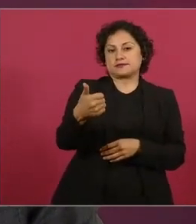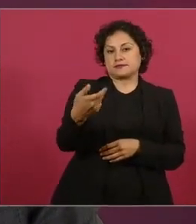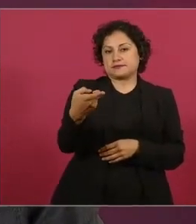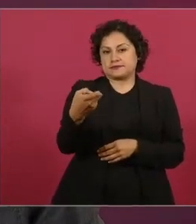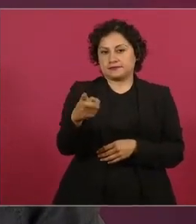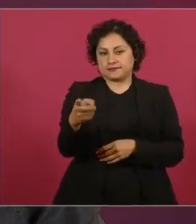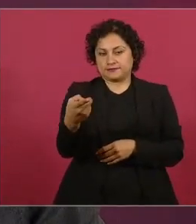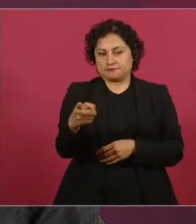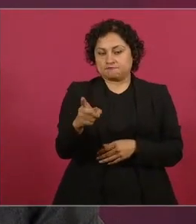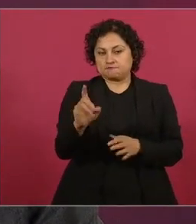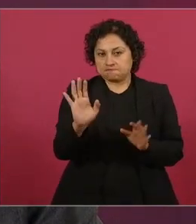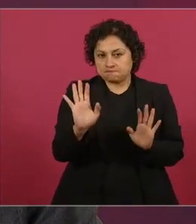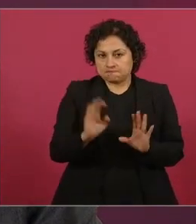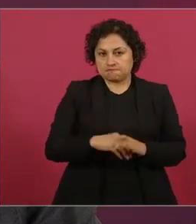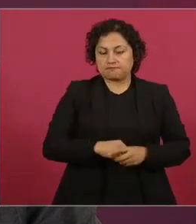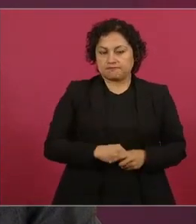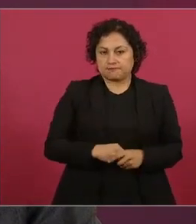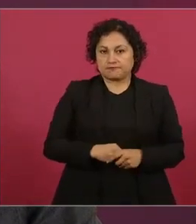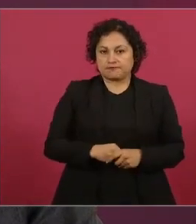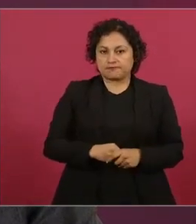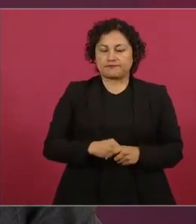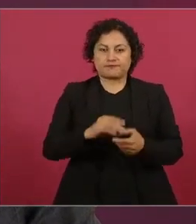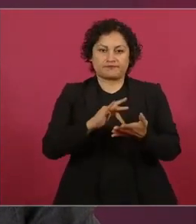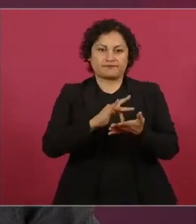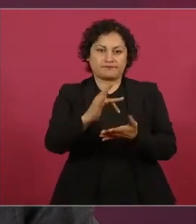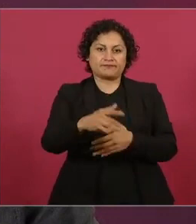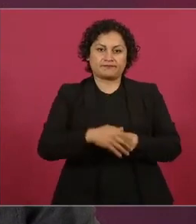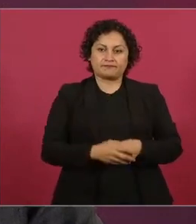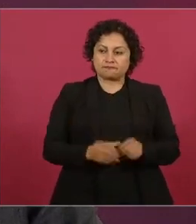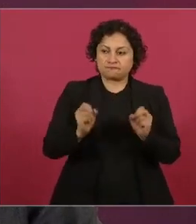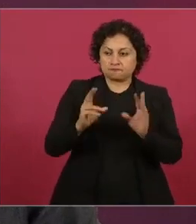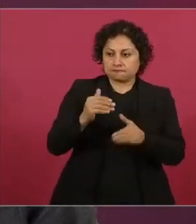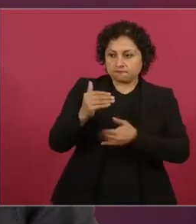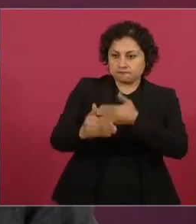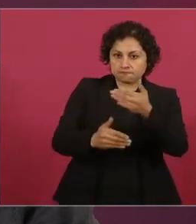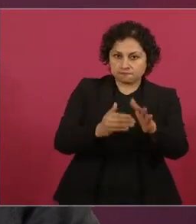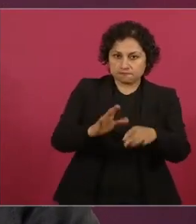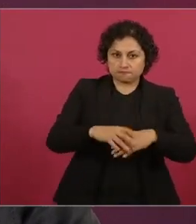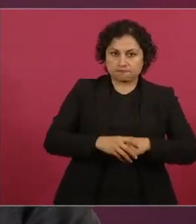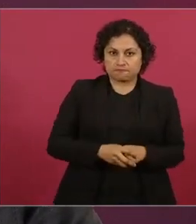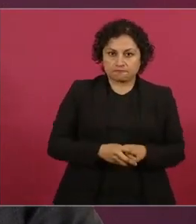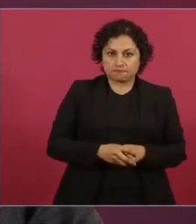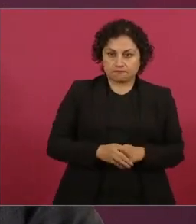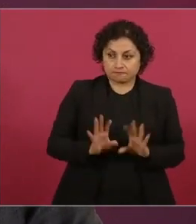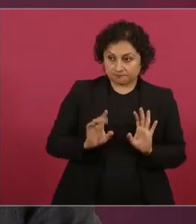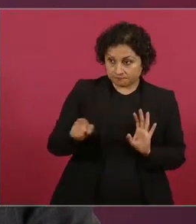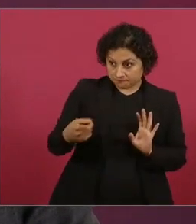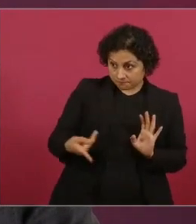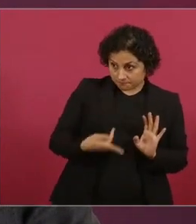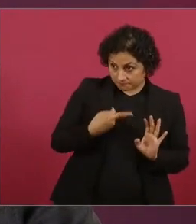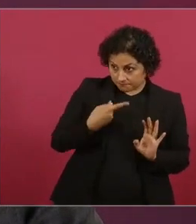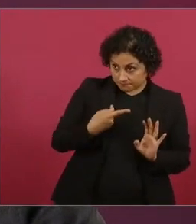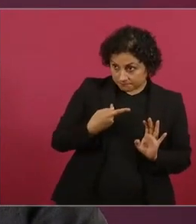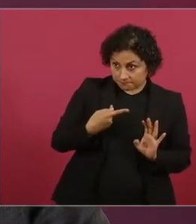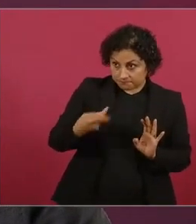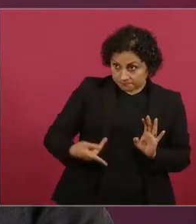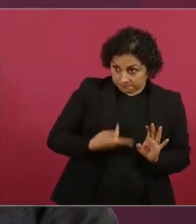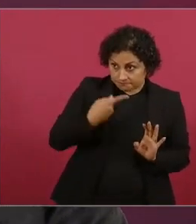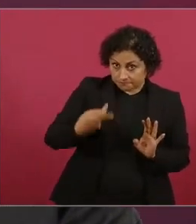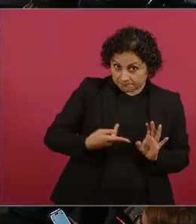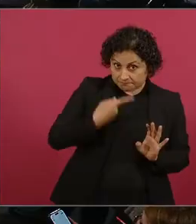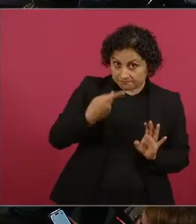de diciembre. Muchas gracias. Estamos en eso. Fíjate lo que lograste, me sopiaste.